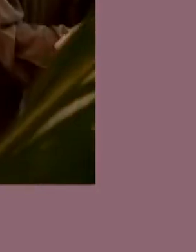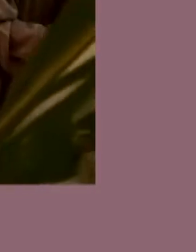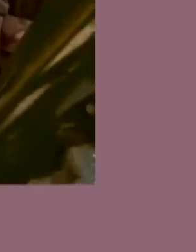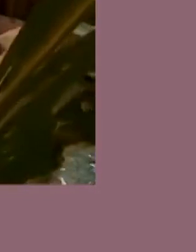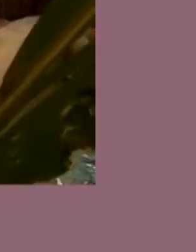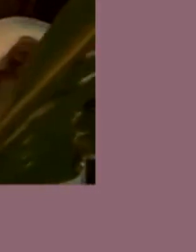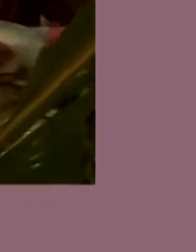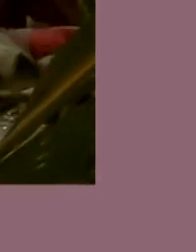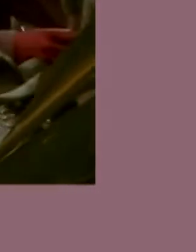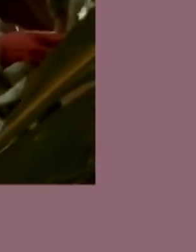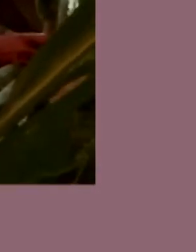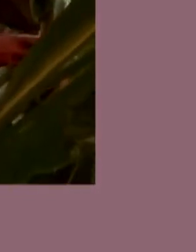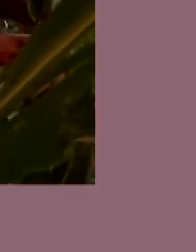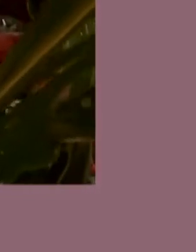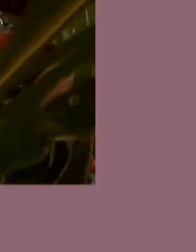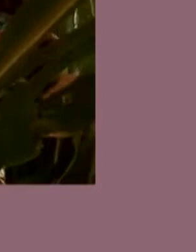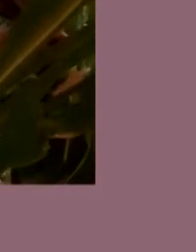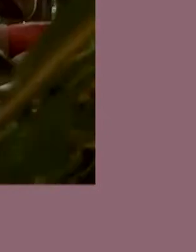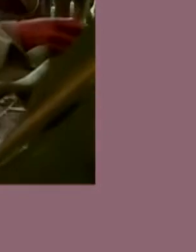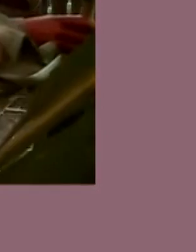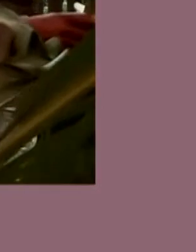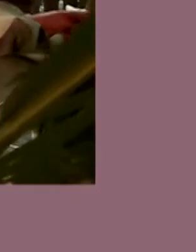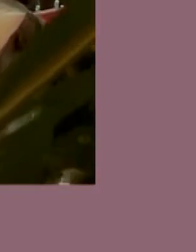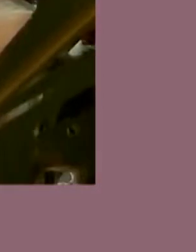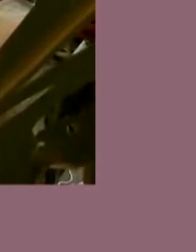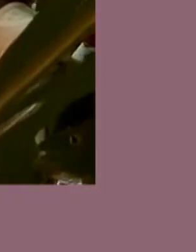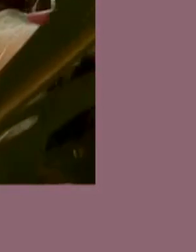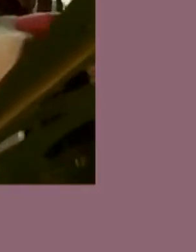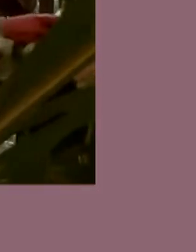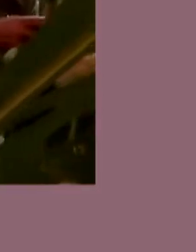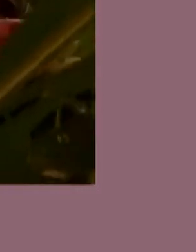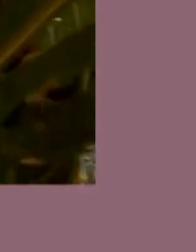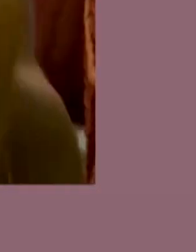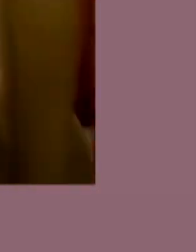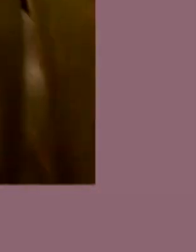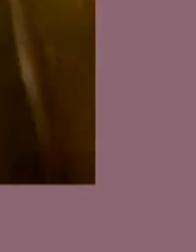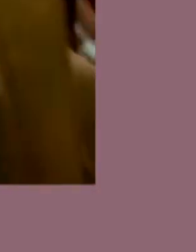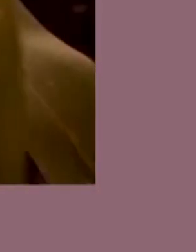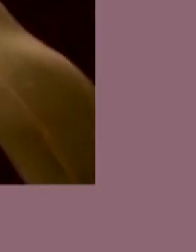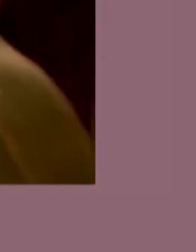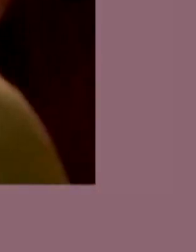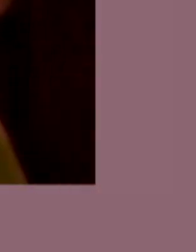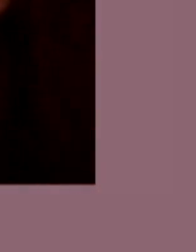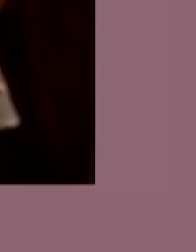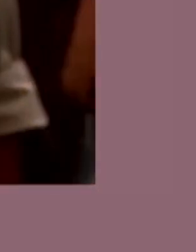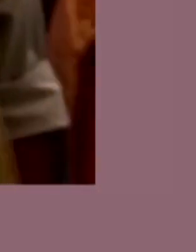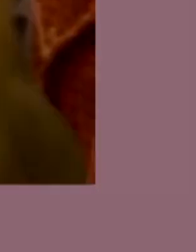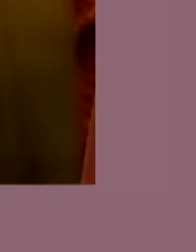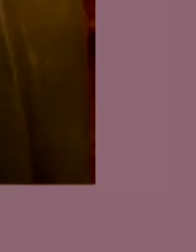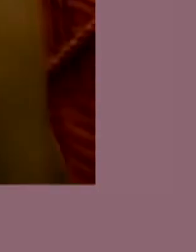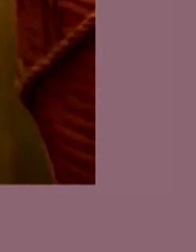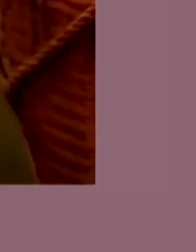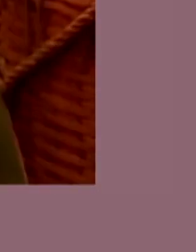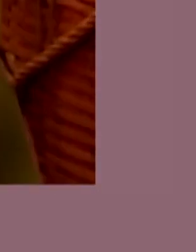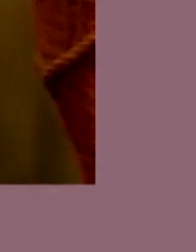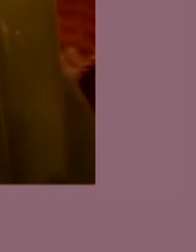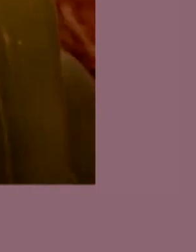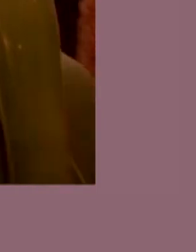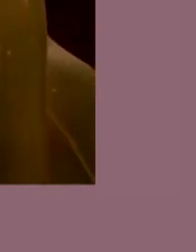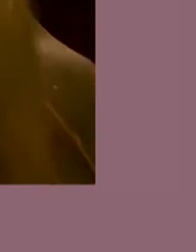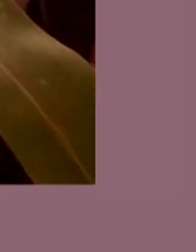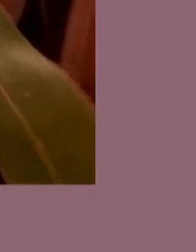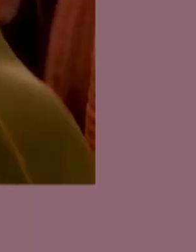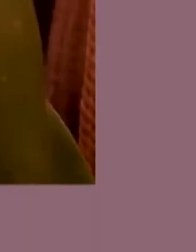ni sintli, tojuante yeca tismaustilia, yeca tlascamatilia,